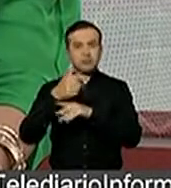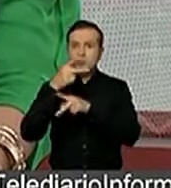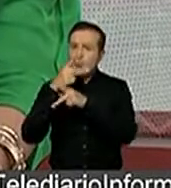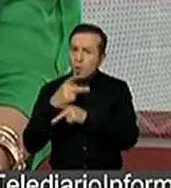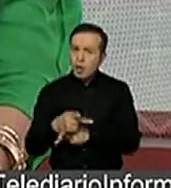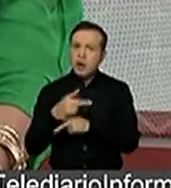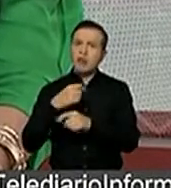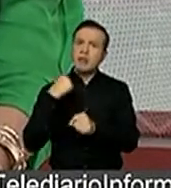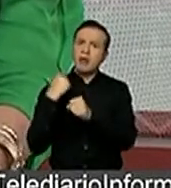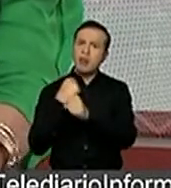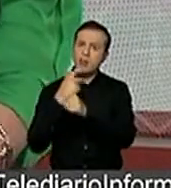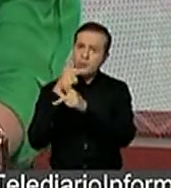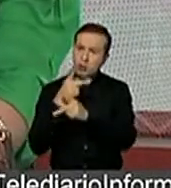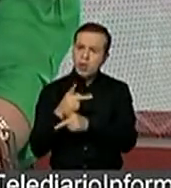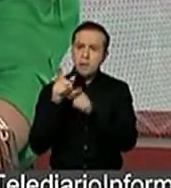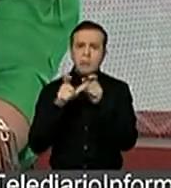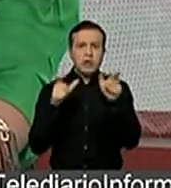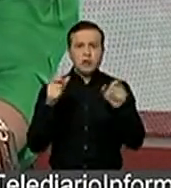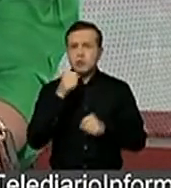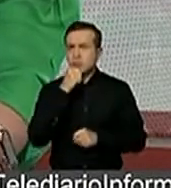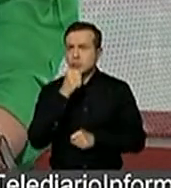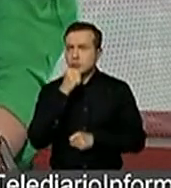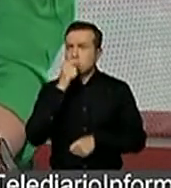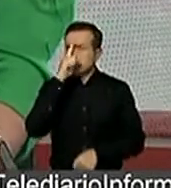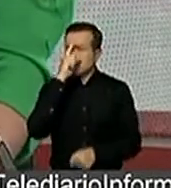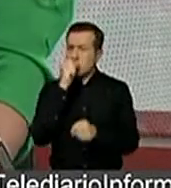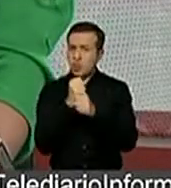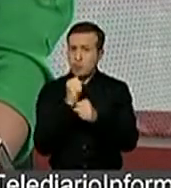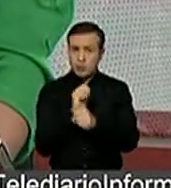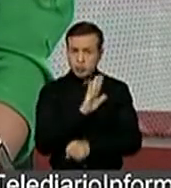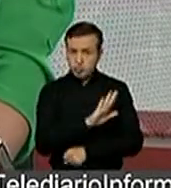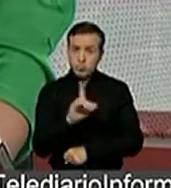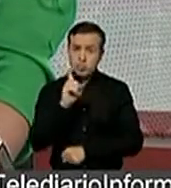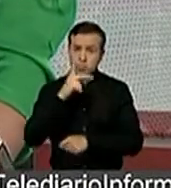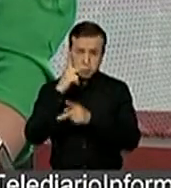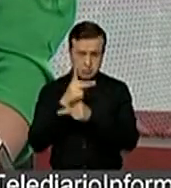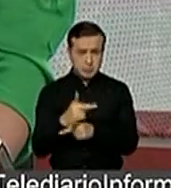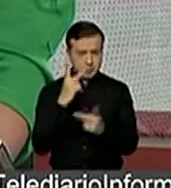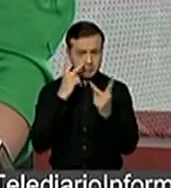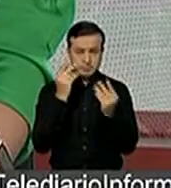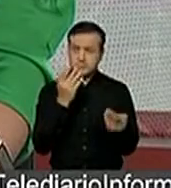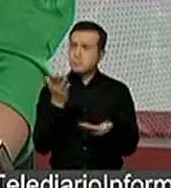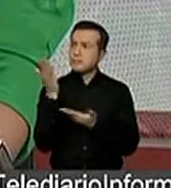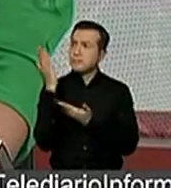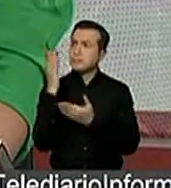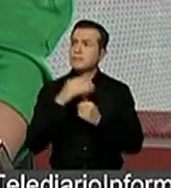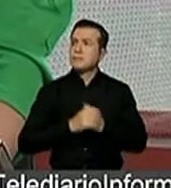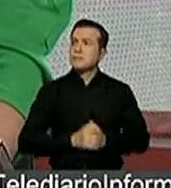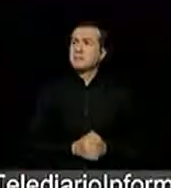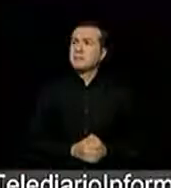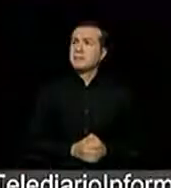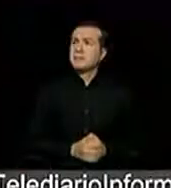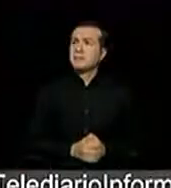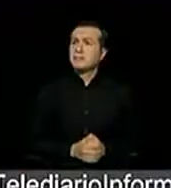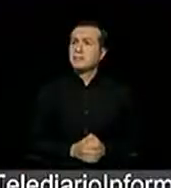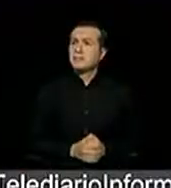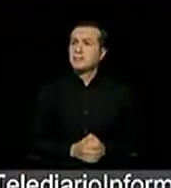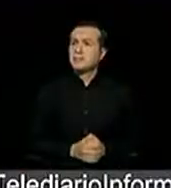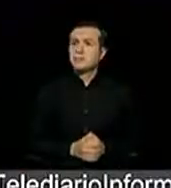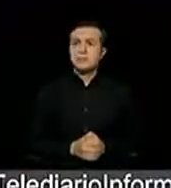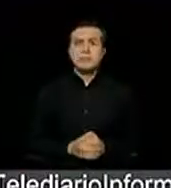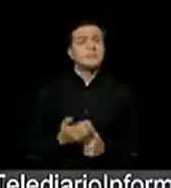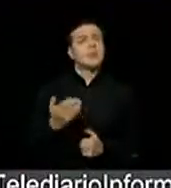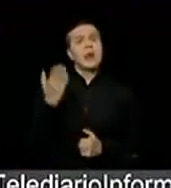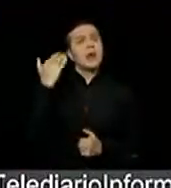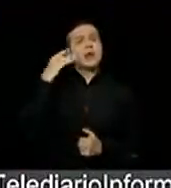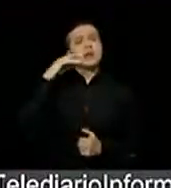el trabajo y la vida de los comunicadores sociales en estas circunstancias. Veamos más detalles. El último caso